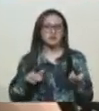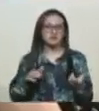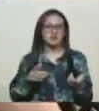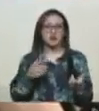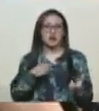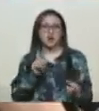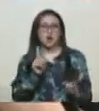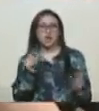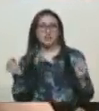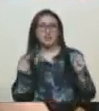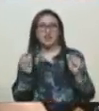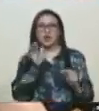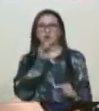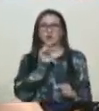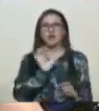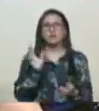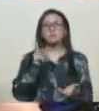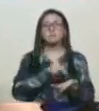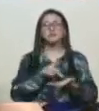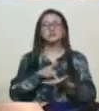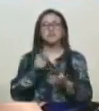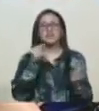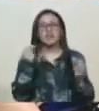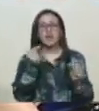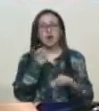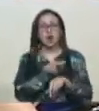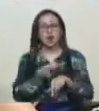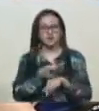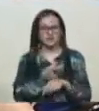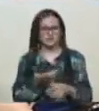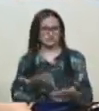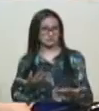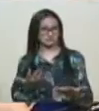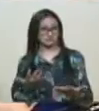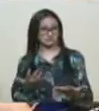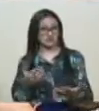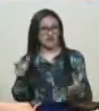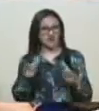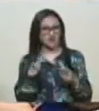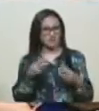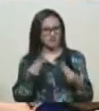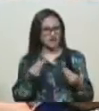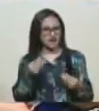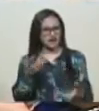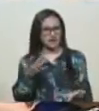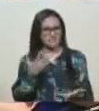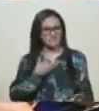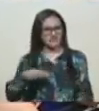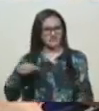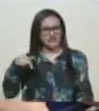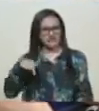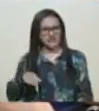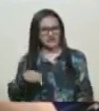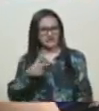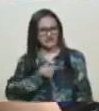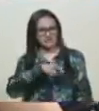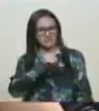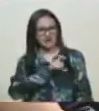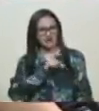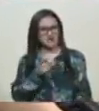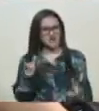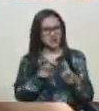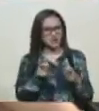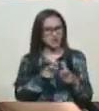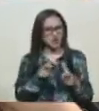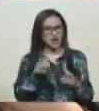diálogo, que ellos jamás han participado en diálogo con el gobierno. Caramba, ¿y qué son esas reuniones? ¿Qué hace el presidente Zapatero aquí en Venezuela? ¿Cuáles son las reuniones en la